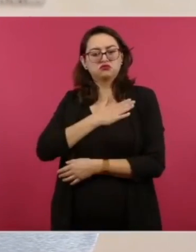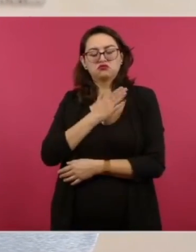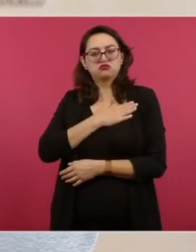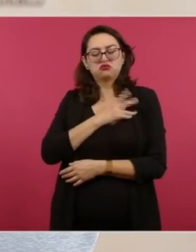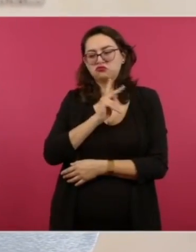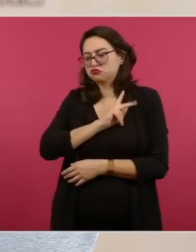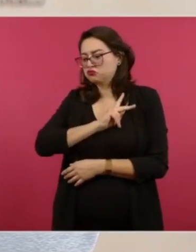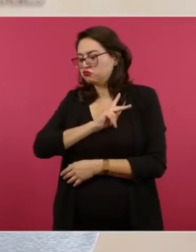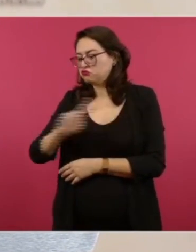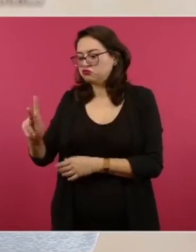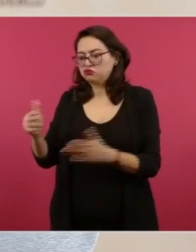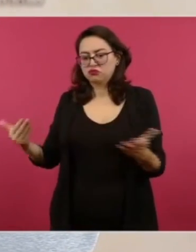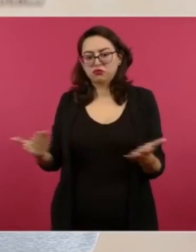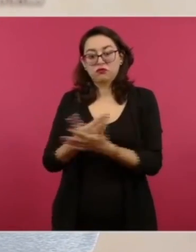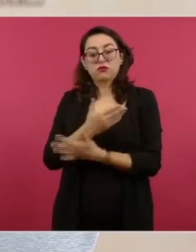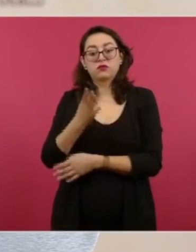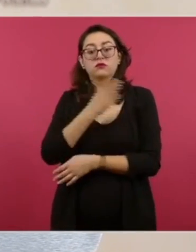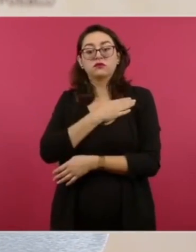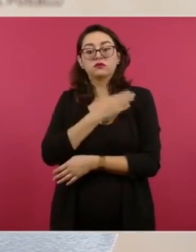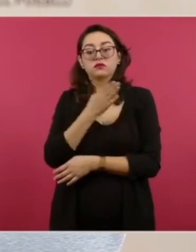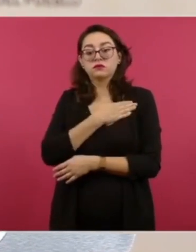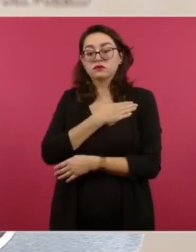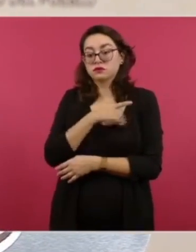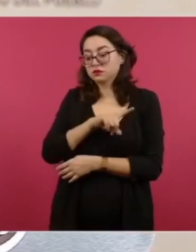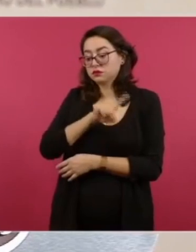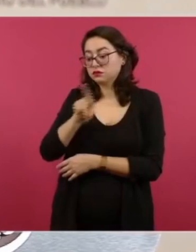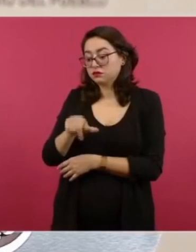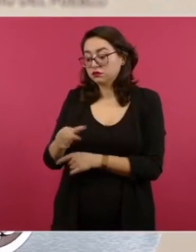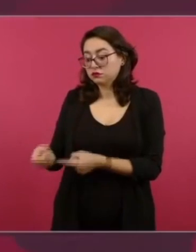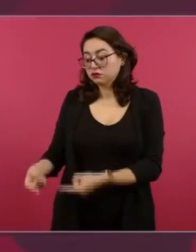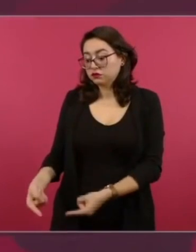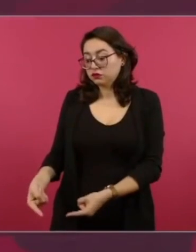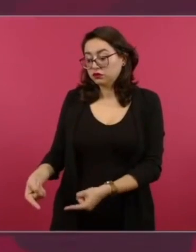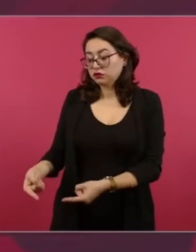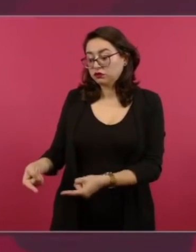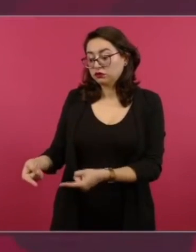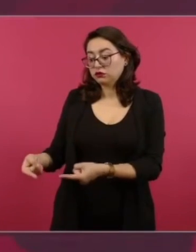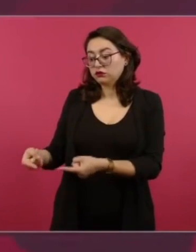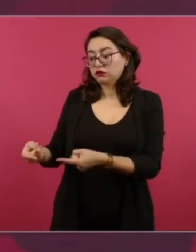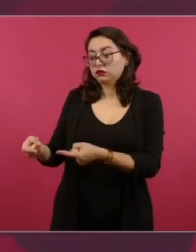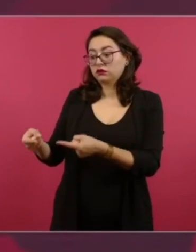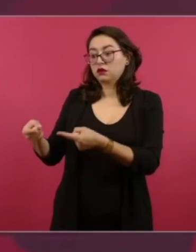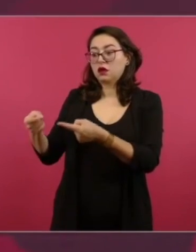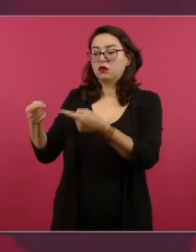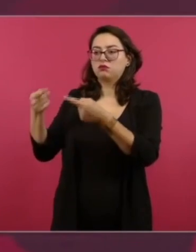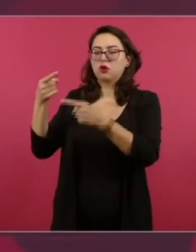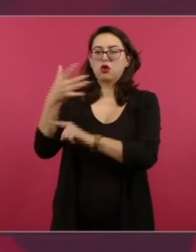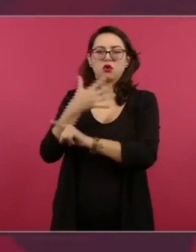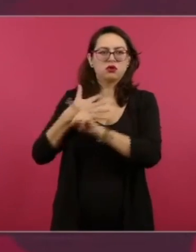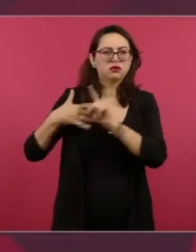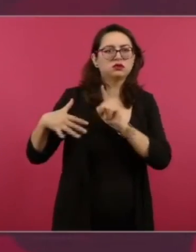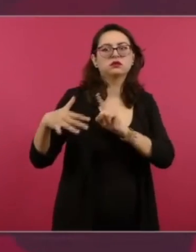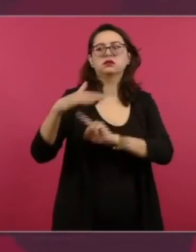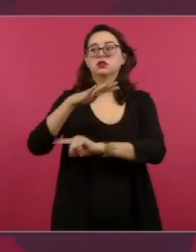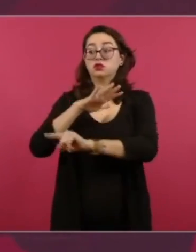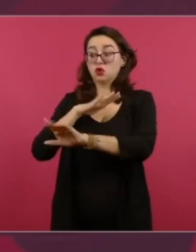son las circunstancias las que llevan a algunos a tomar el camino de las conductas antisociales. Entonces,